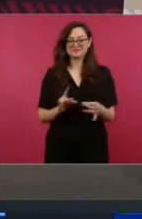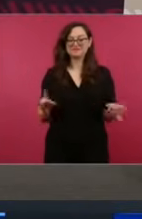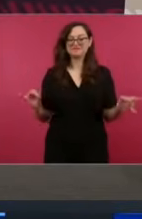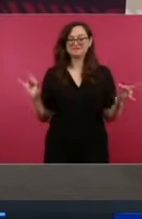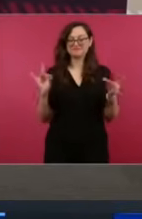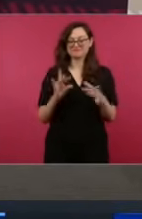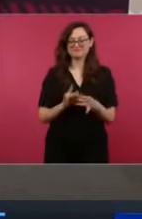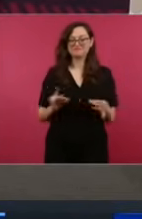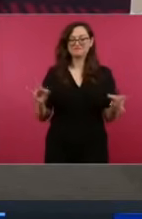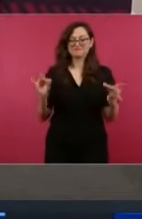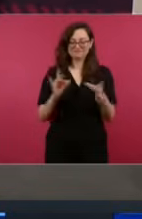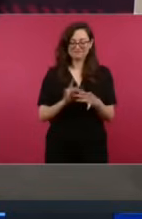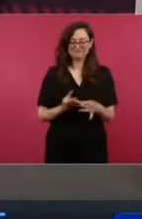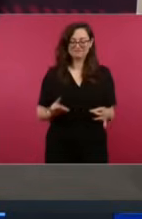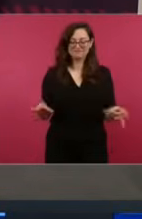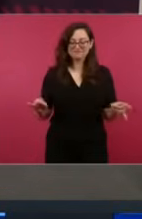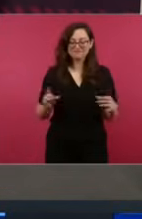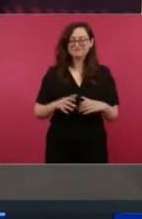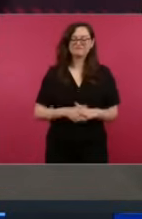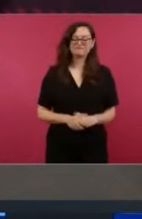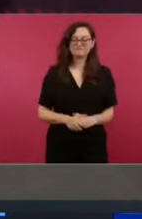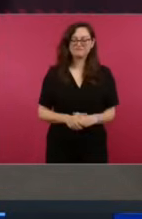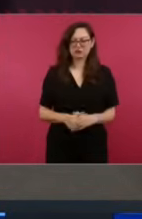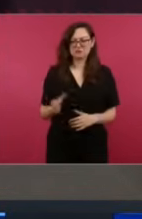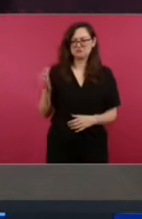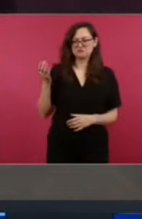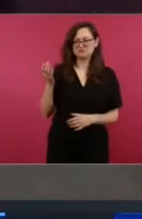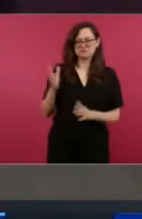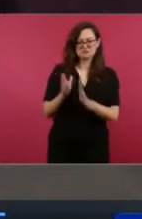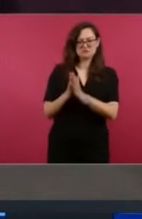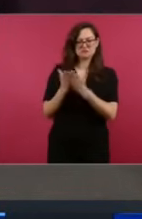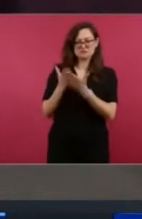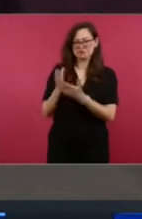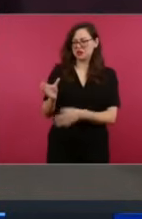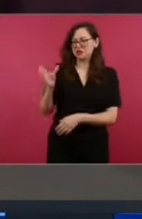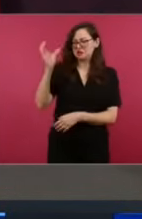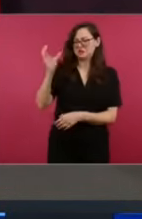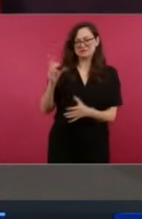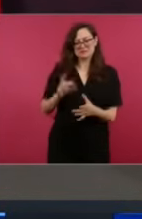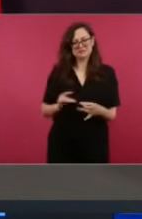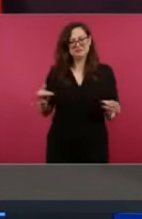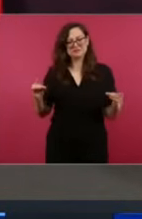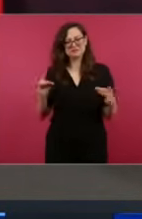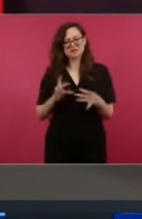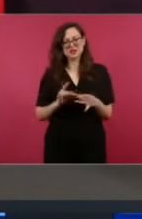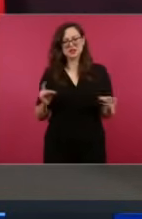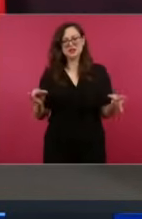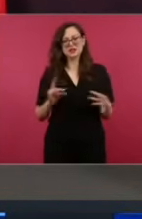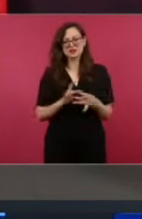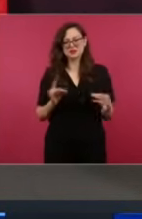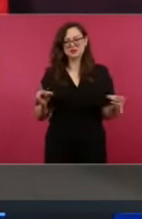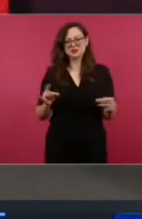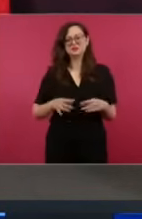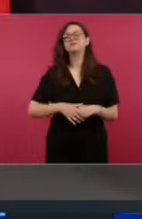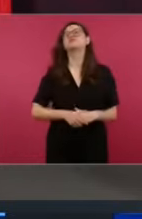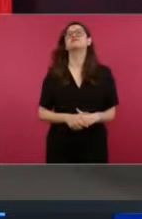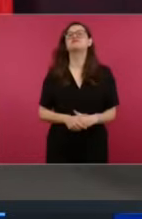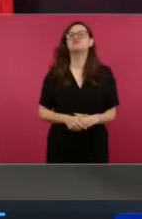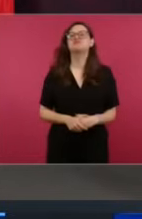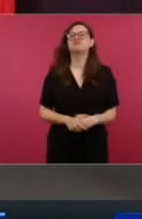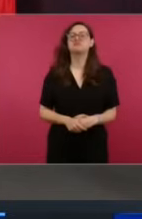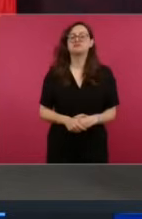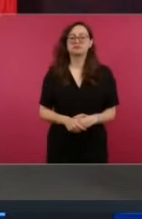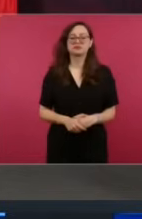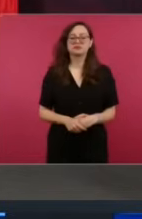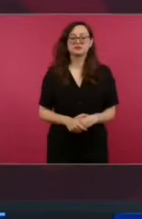informaron. Pero ellos no desmienten, ellos no aclaran las cosas. Cuando ya el gobierno da la información, como es el caso esto de los